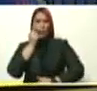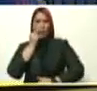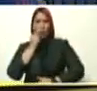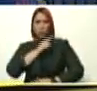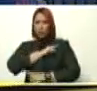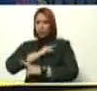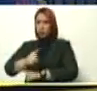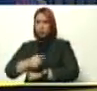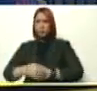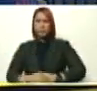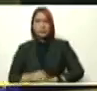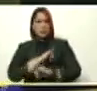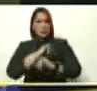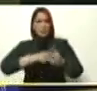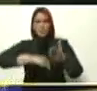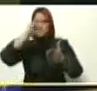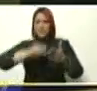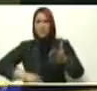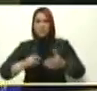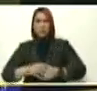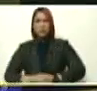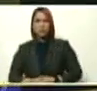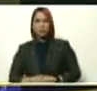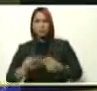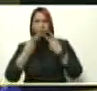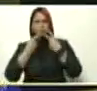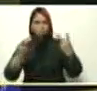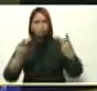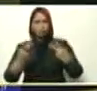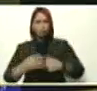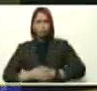inmediato quiero firmar el decreto. La